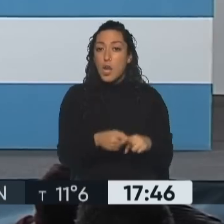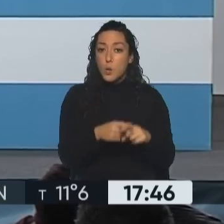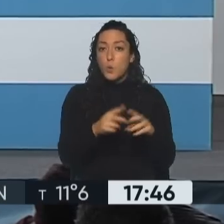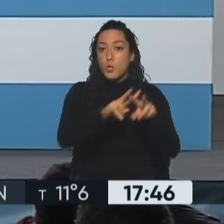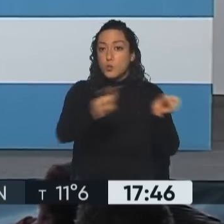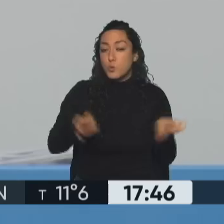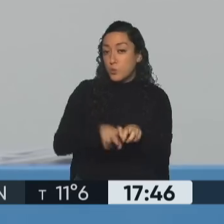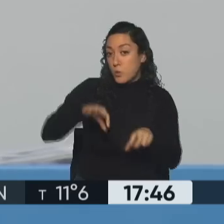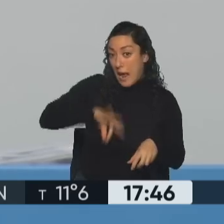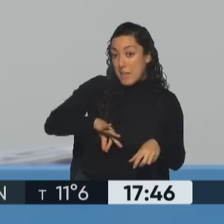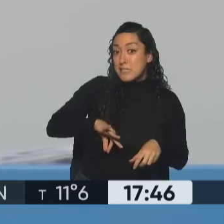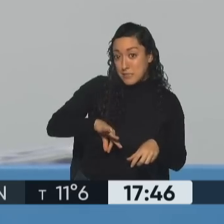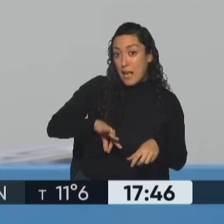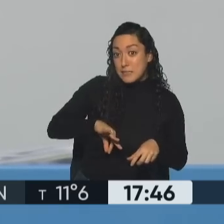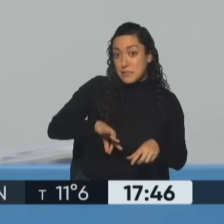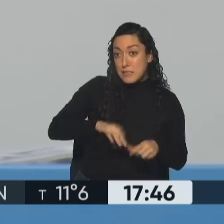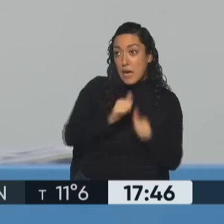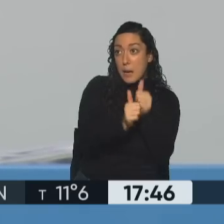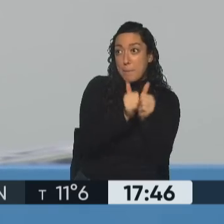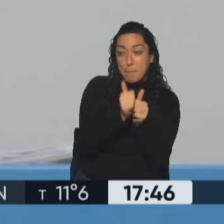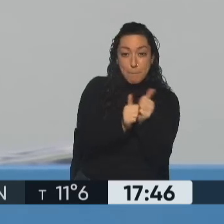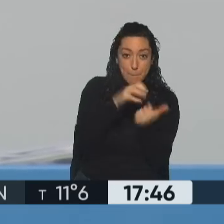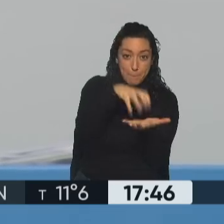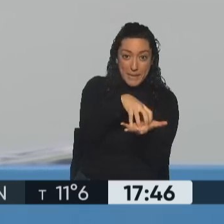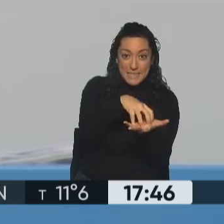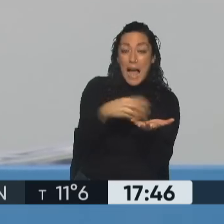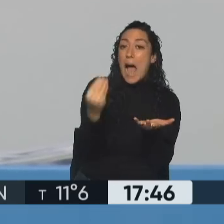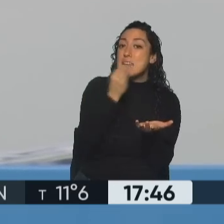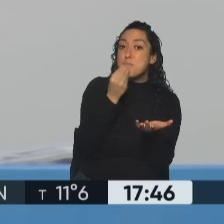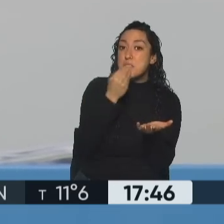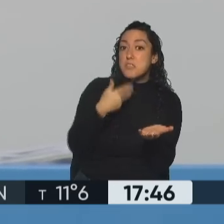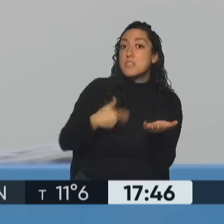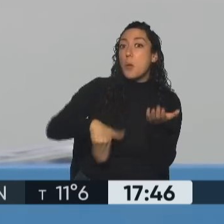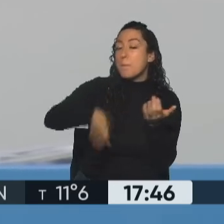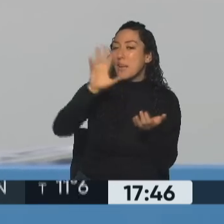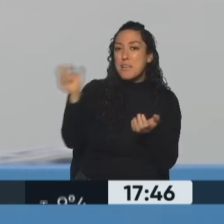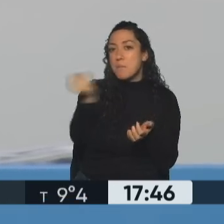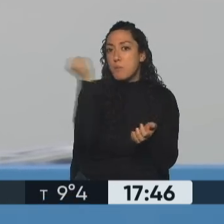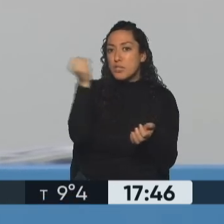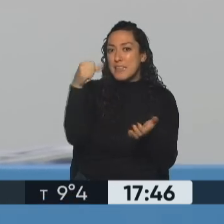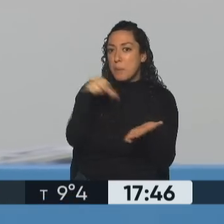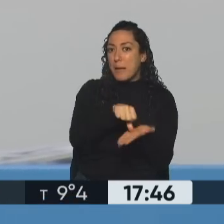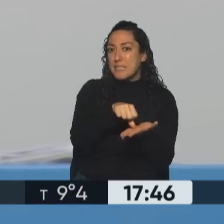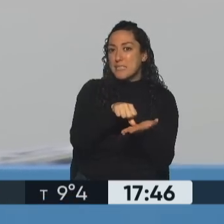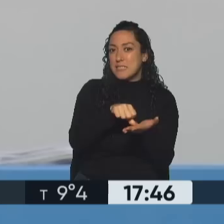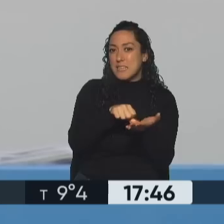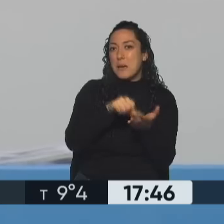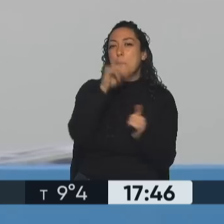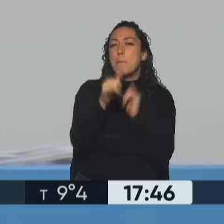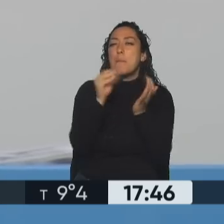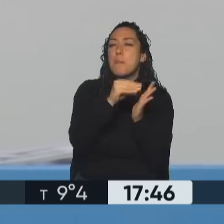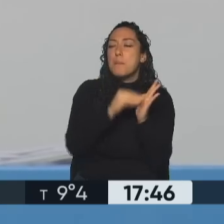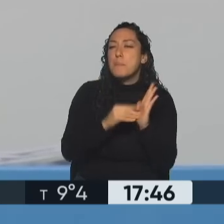las ganancias de una de las empresas alimenticias más importantes del país, no voy a dar más datos porque si no se van a dar